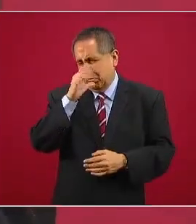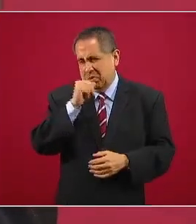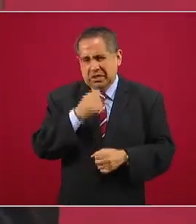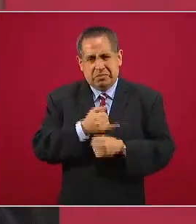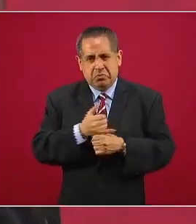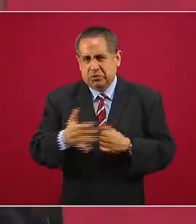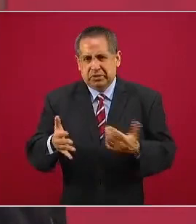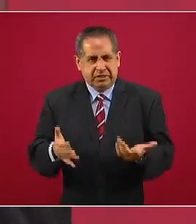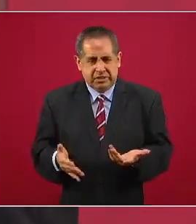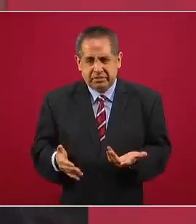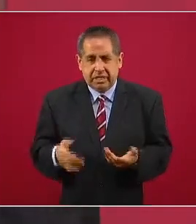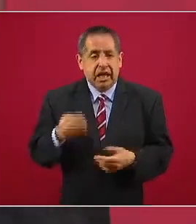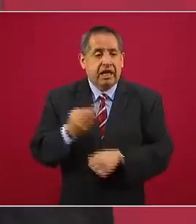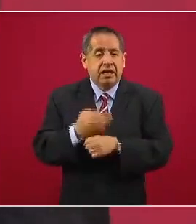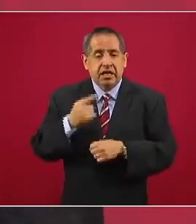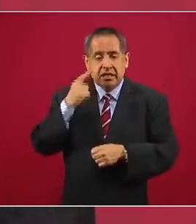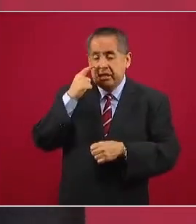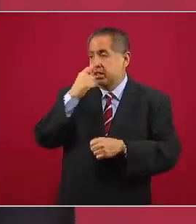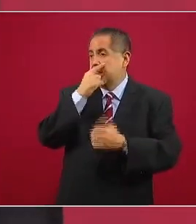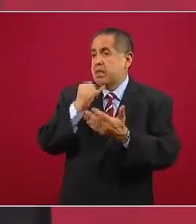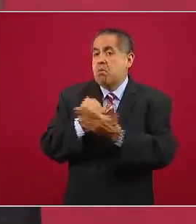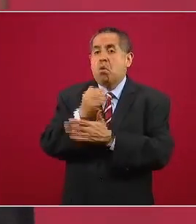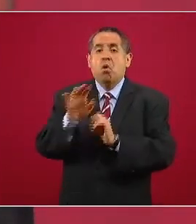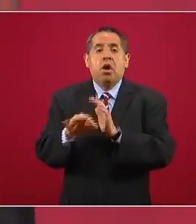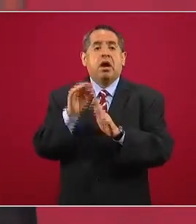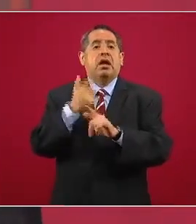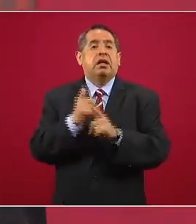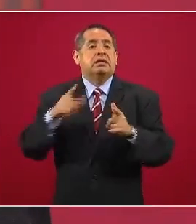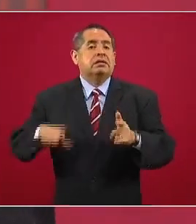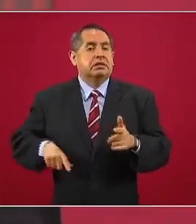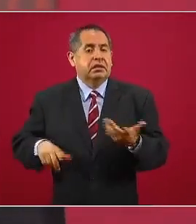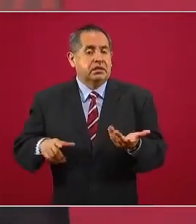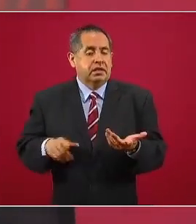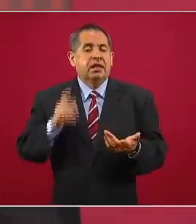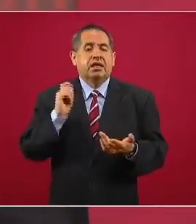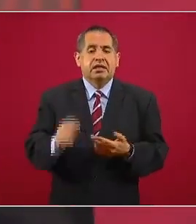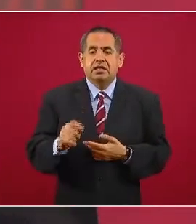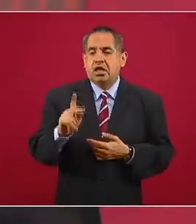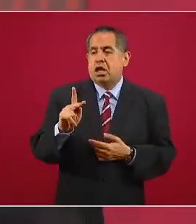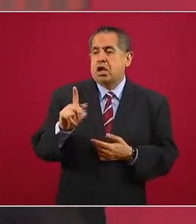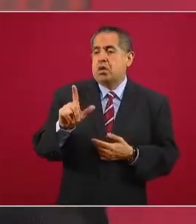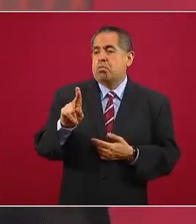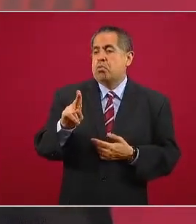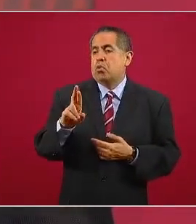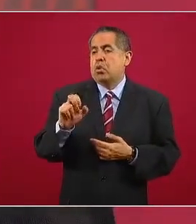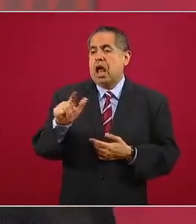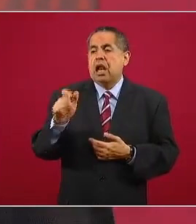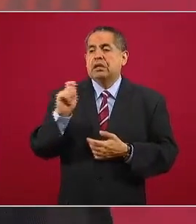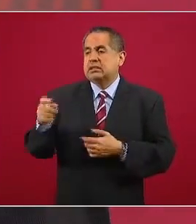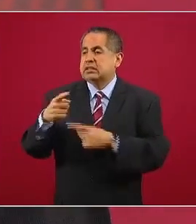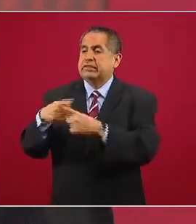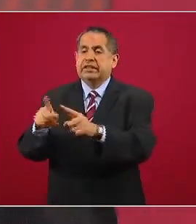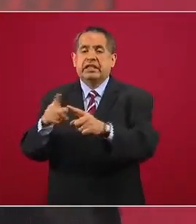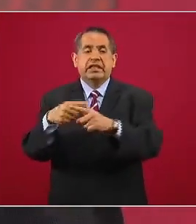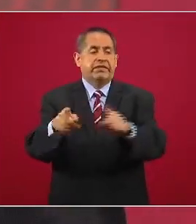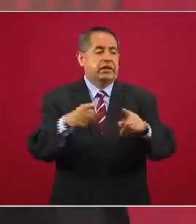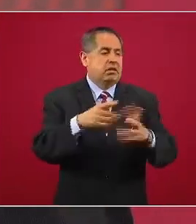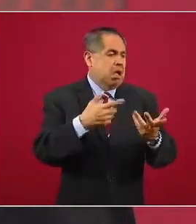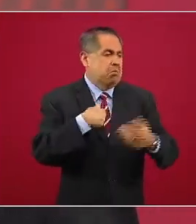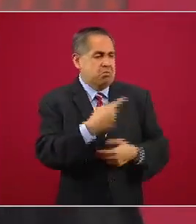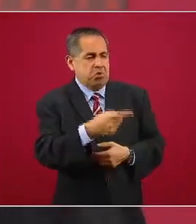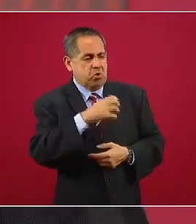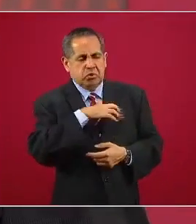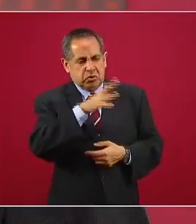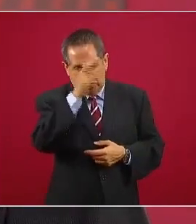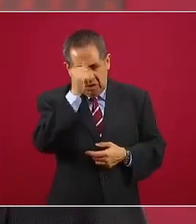En una democracia hay pluralidad, se tiene que garantizar el derecho a disentir,